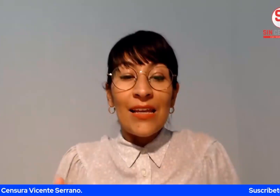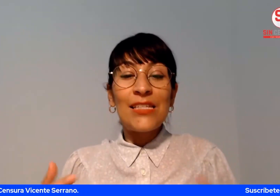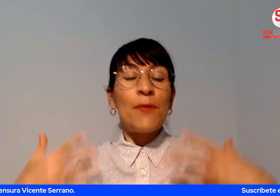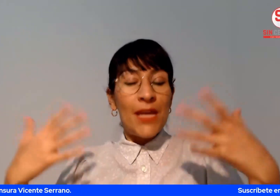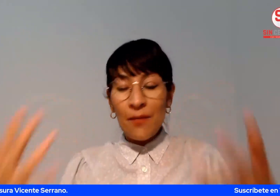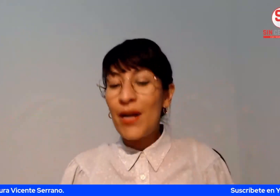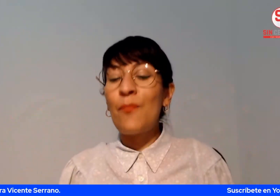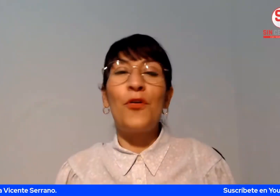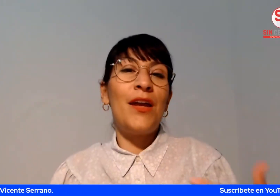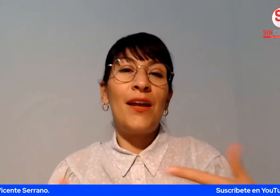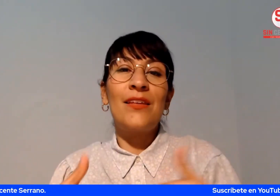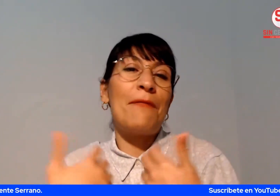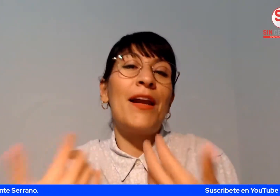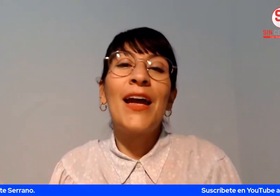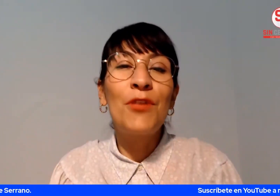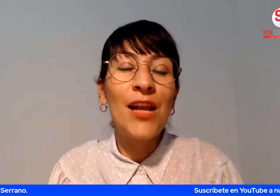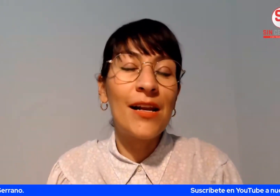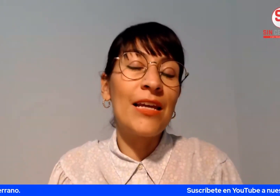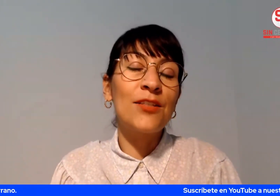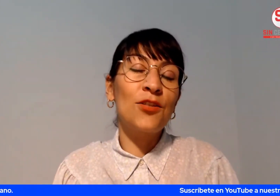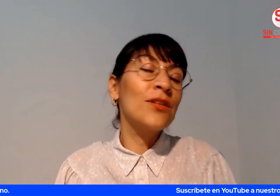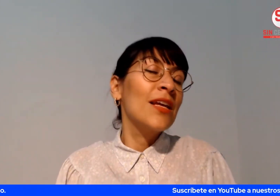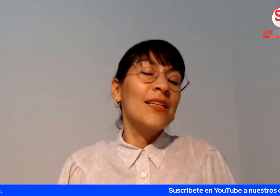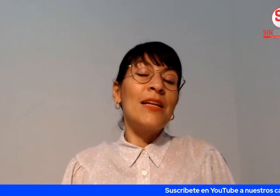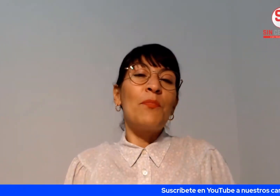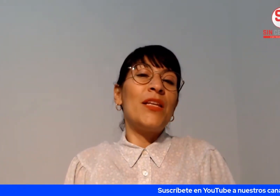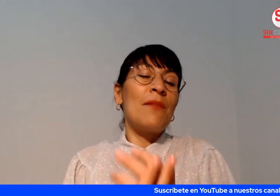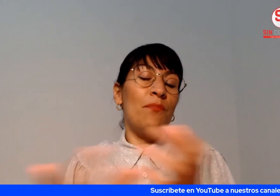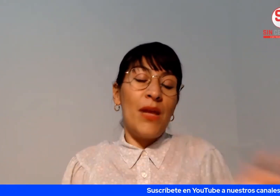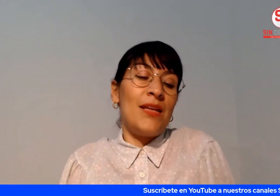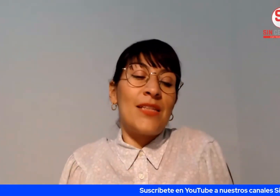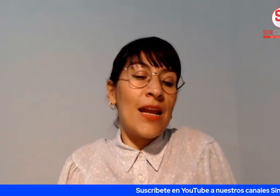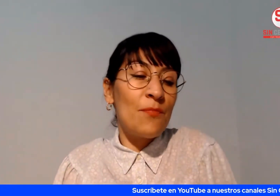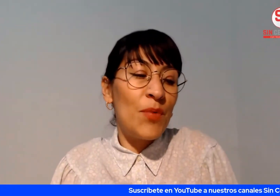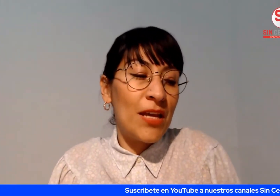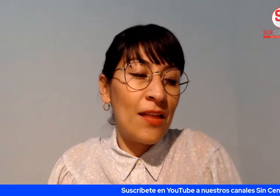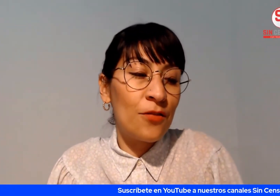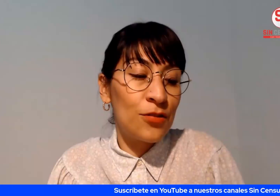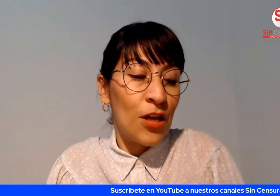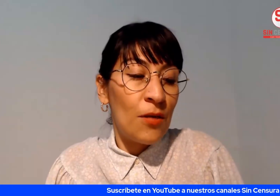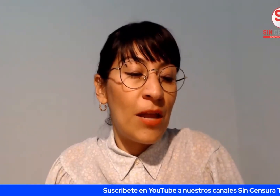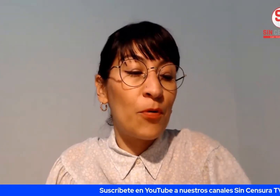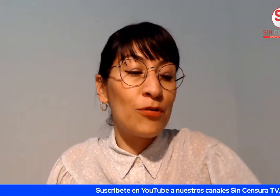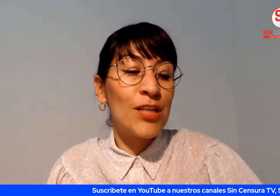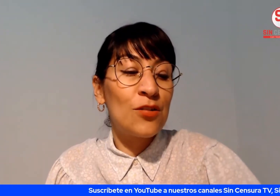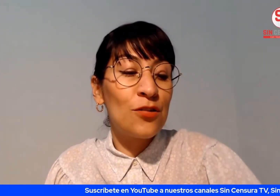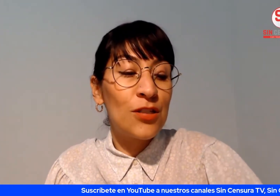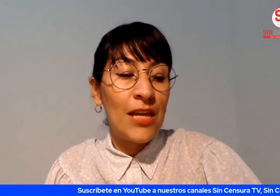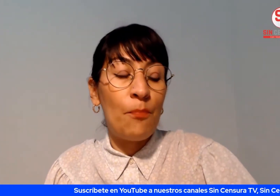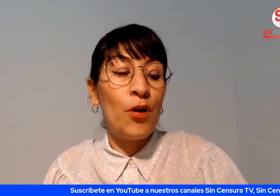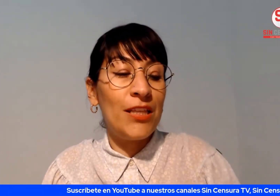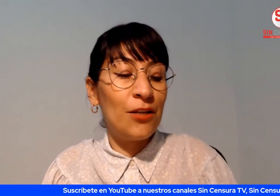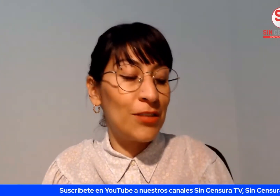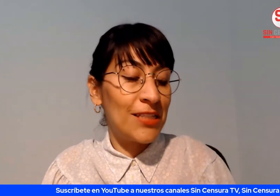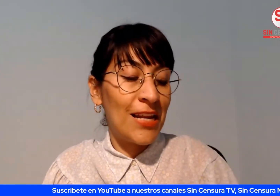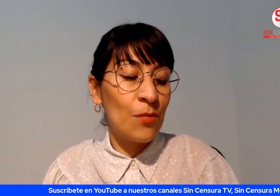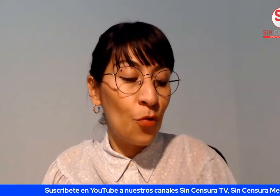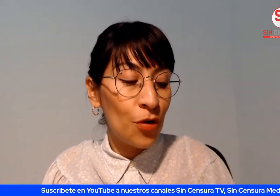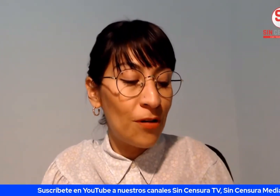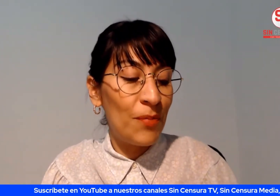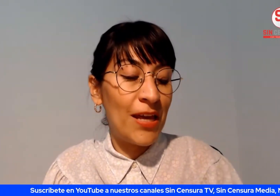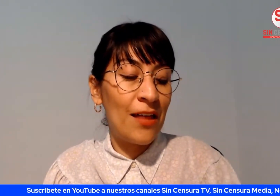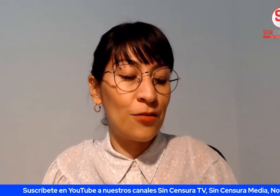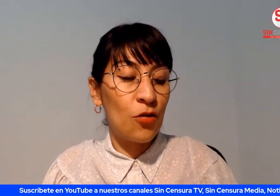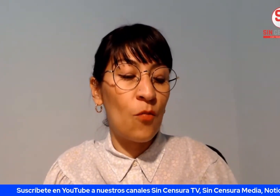que si bien para poder llevar a cabo la reelección estarían implicados procesos políticos que